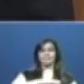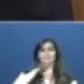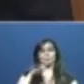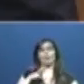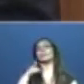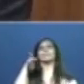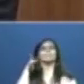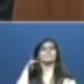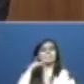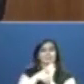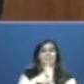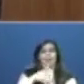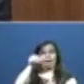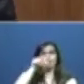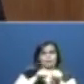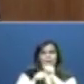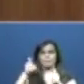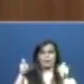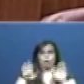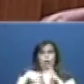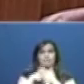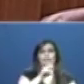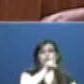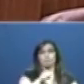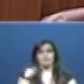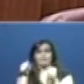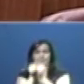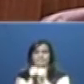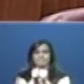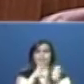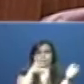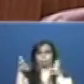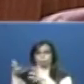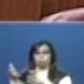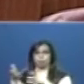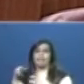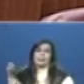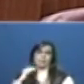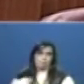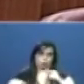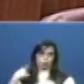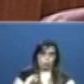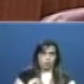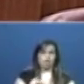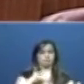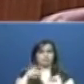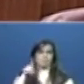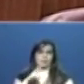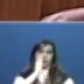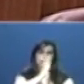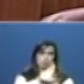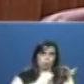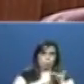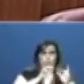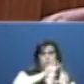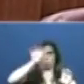beneficiaria neta lo cual ha de repercutir directa y positivamente en las comunidades sobre todo si se concretan ahora